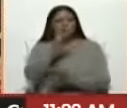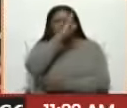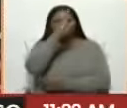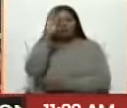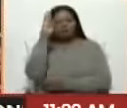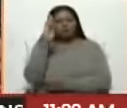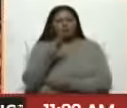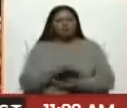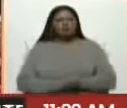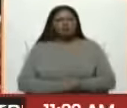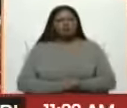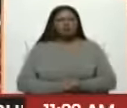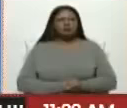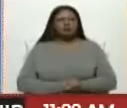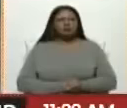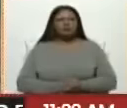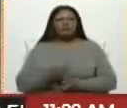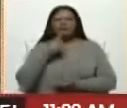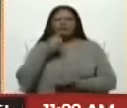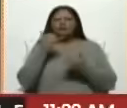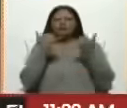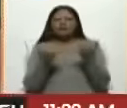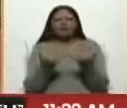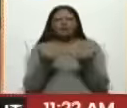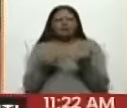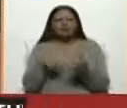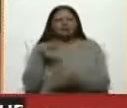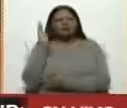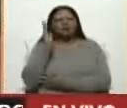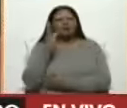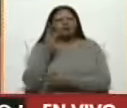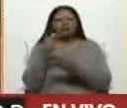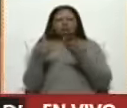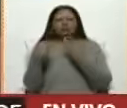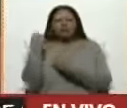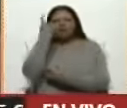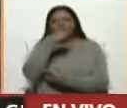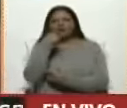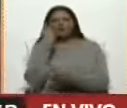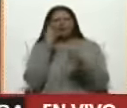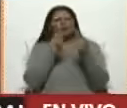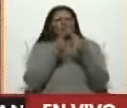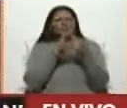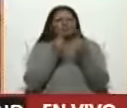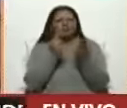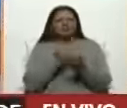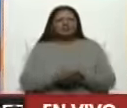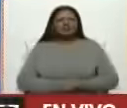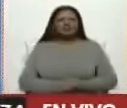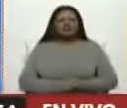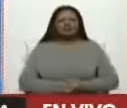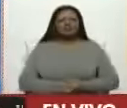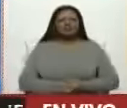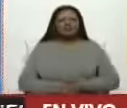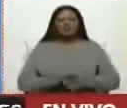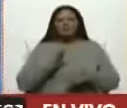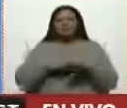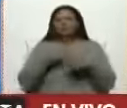Cabello. Diosdado me decía ahorita que en esta asamblea ven muchas caras conocidas. ¿Por qué